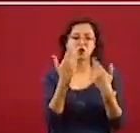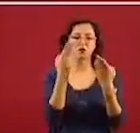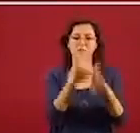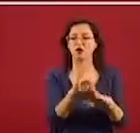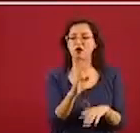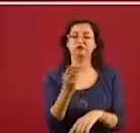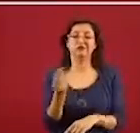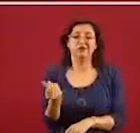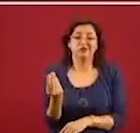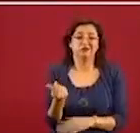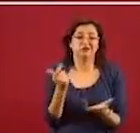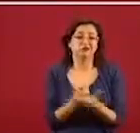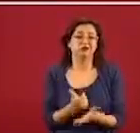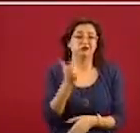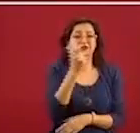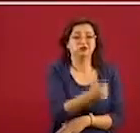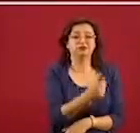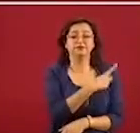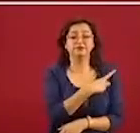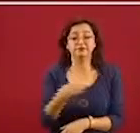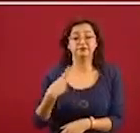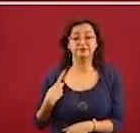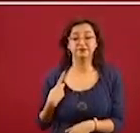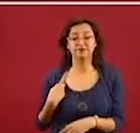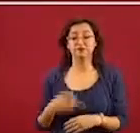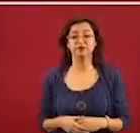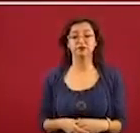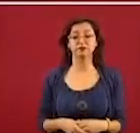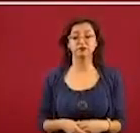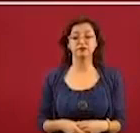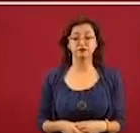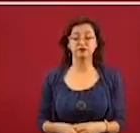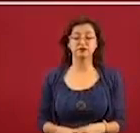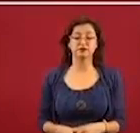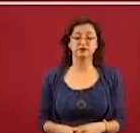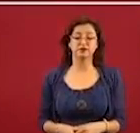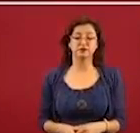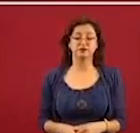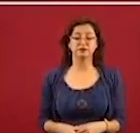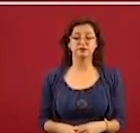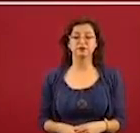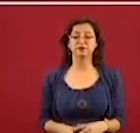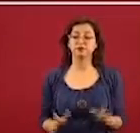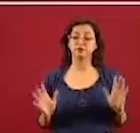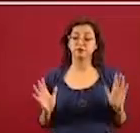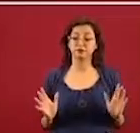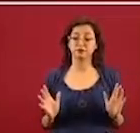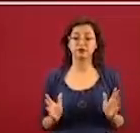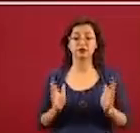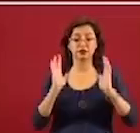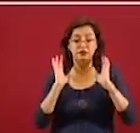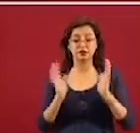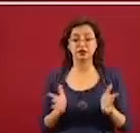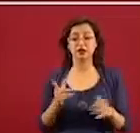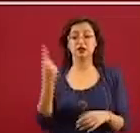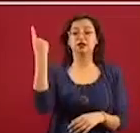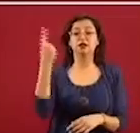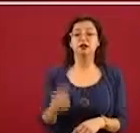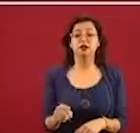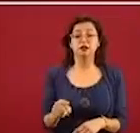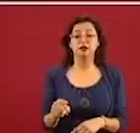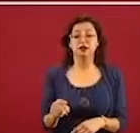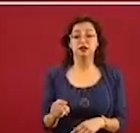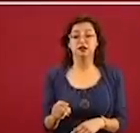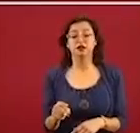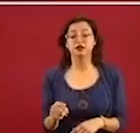en efectivo, que estamos dando la instrucción que se procure en